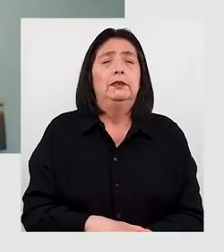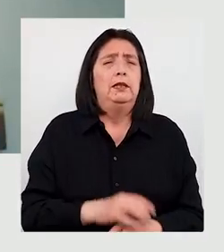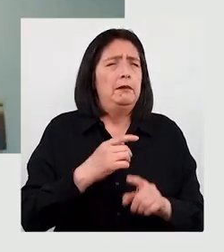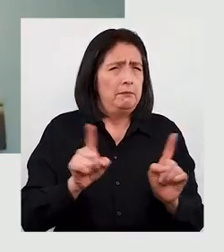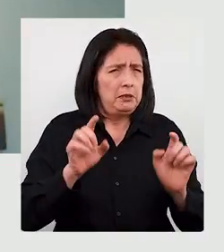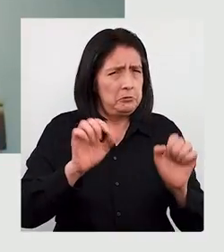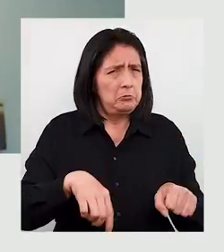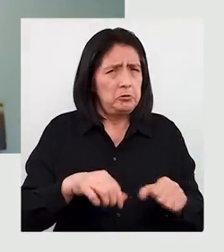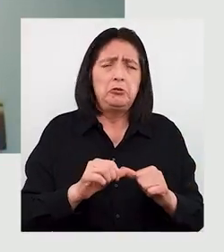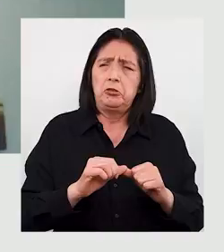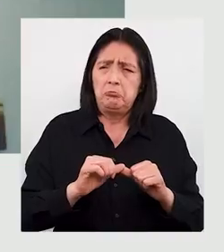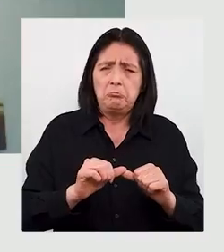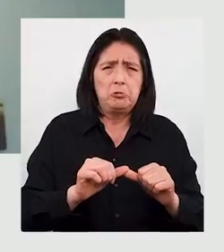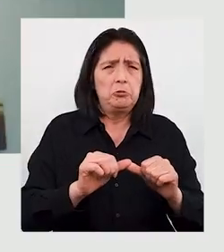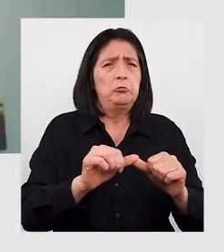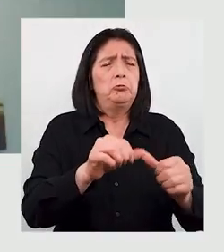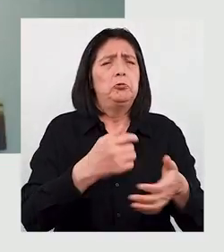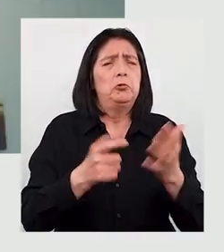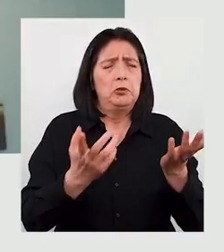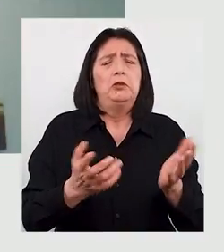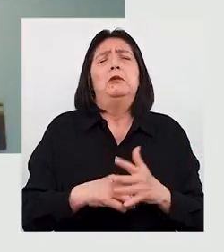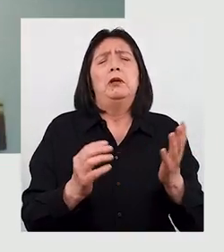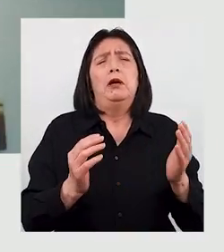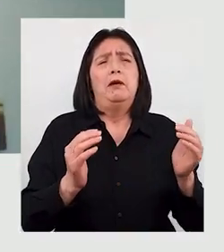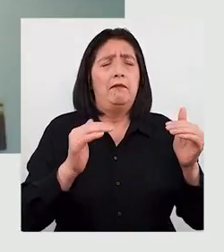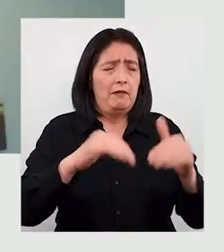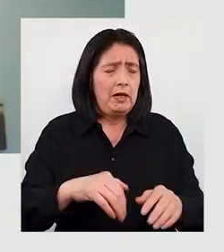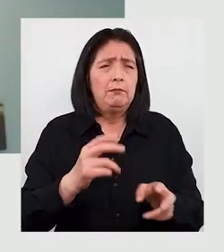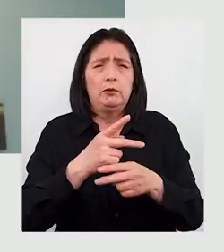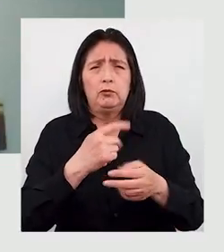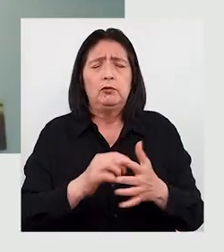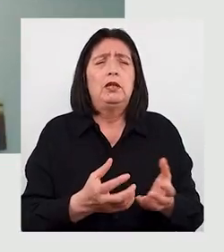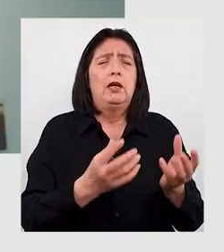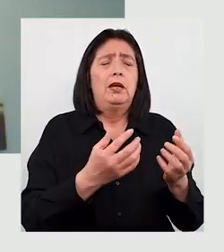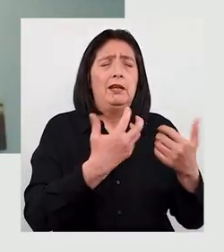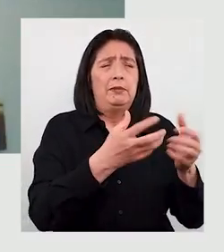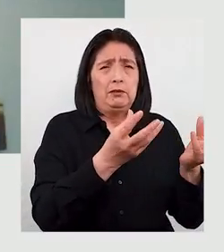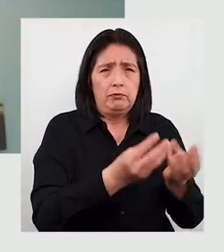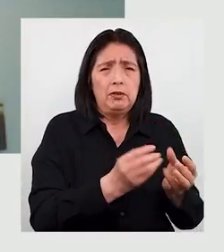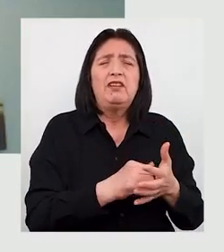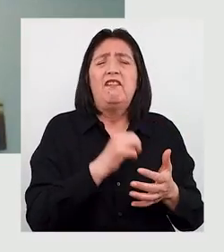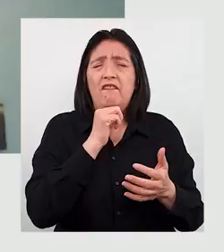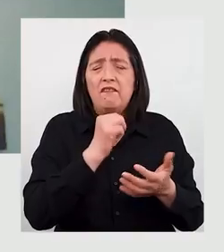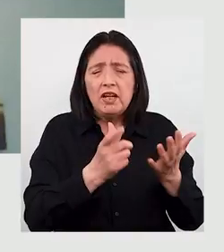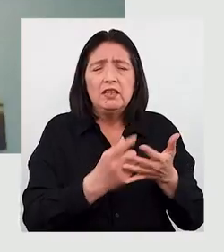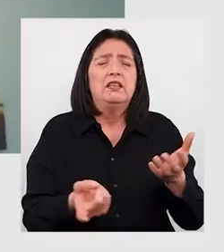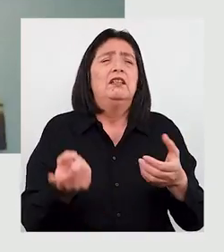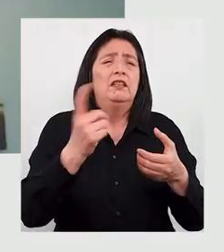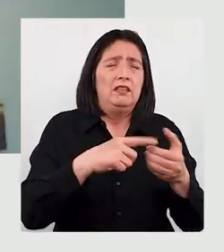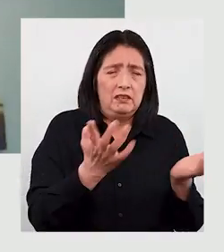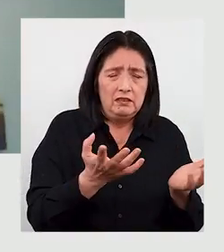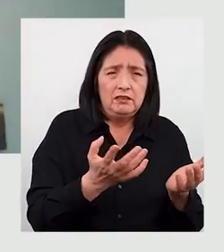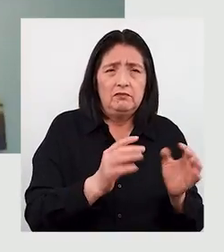Pero se mantiene una situación de baja productividad de las pymes y su escasa incorporación en las